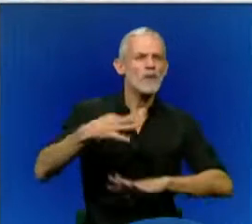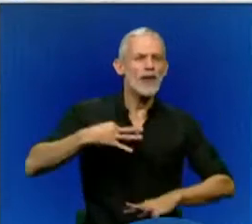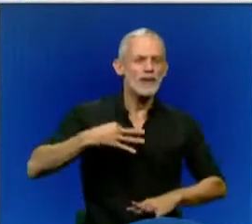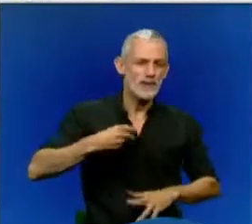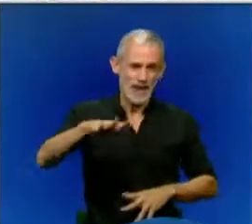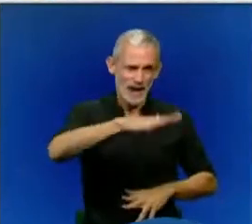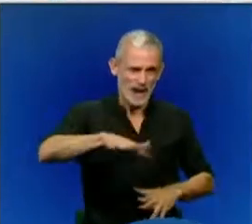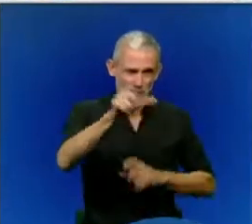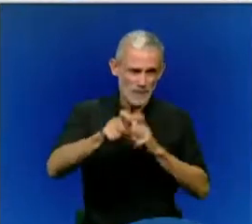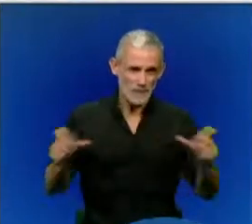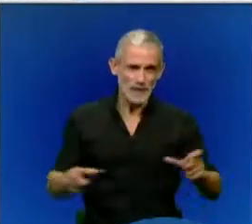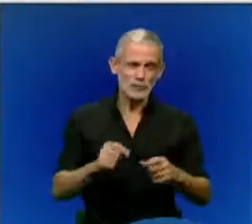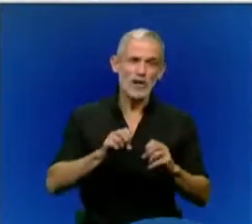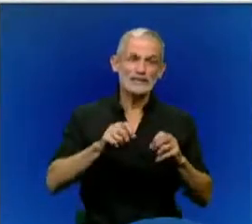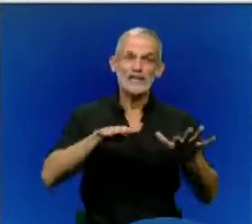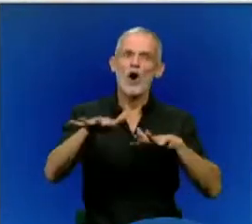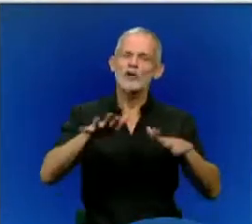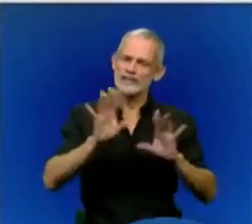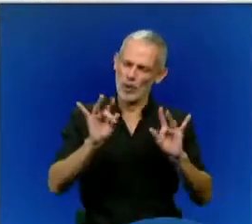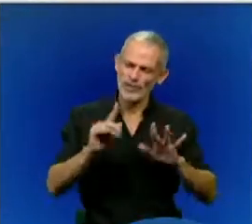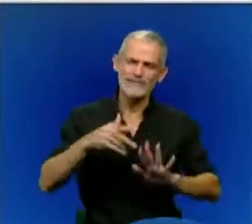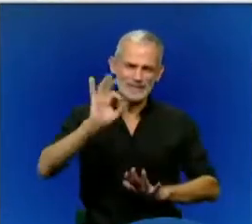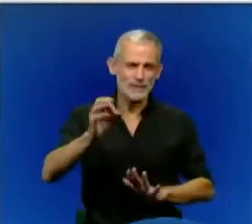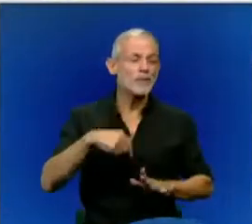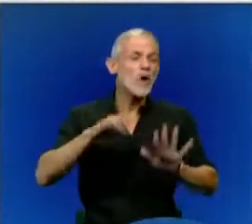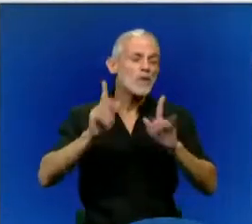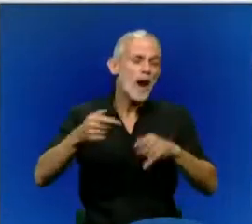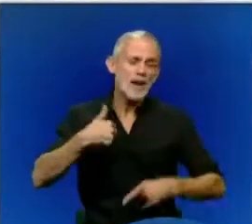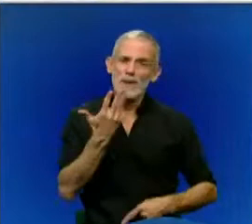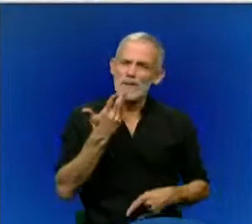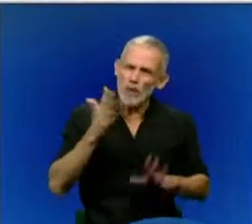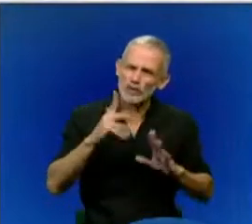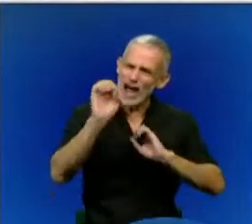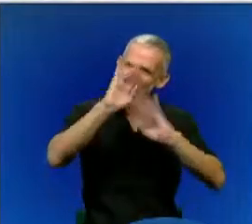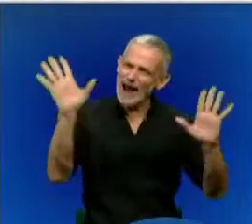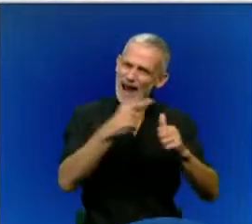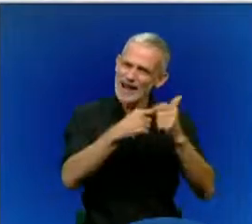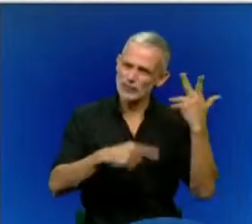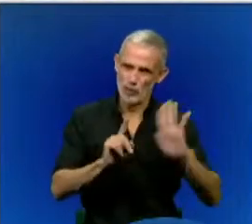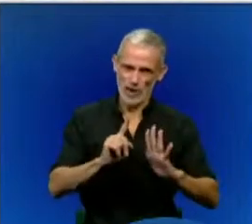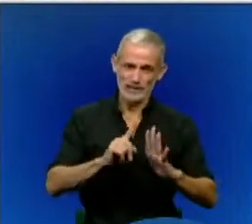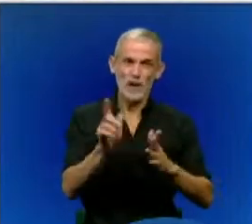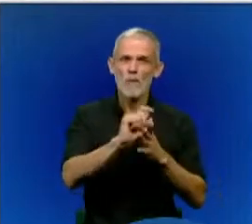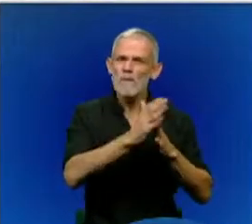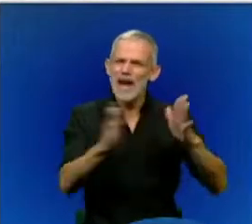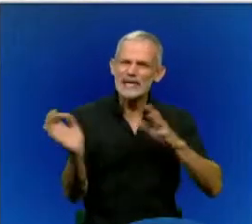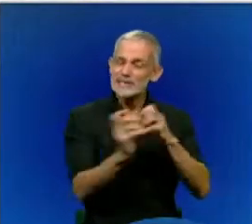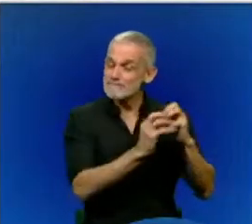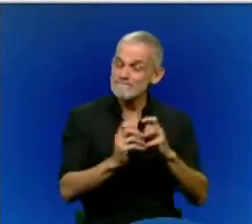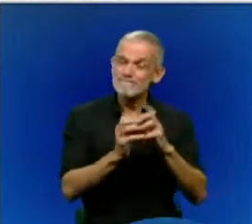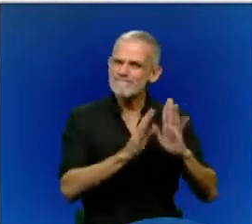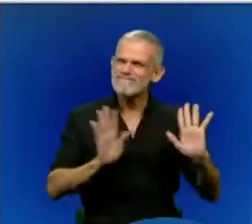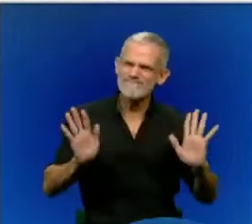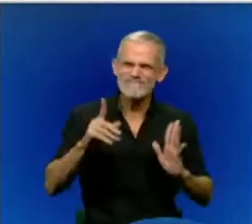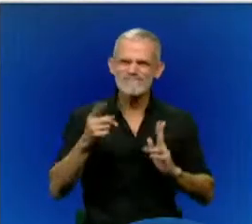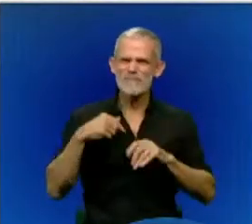nuestra población en este contexto tan difícil. Pero a mí me gustaría hacer algunas aclaraciones porque durante estos meses de debate se intentó